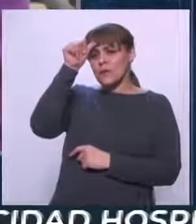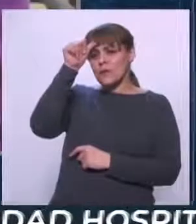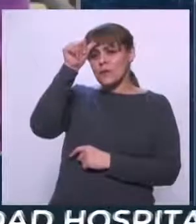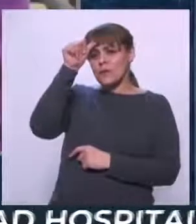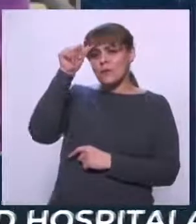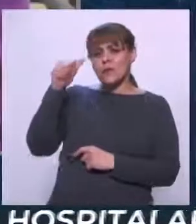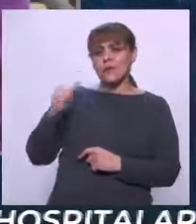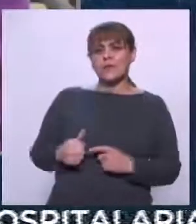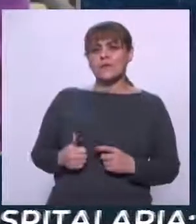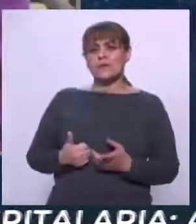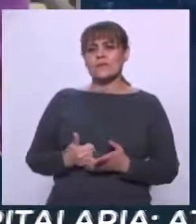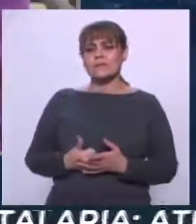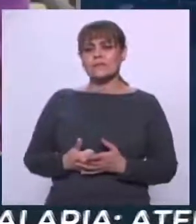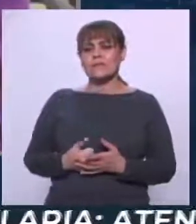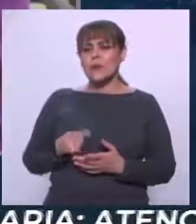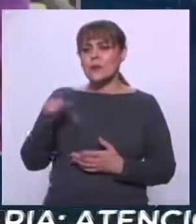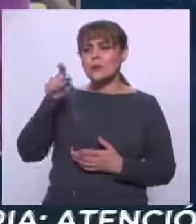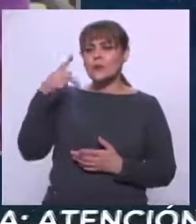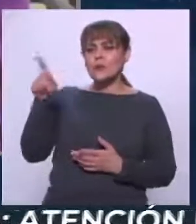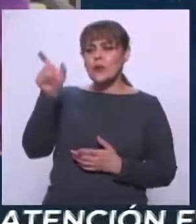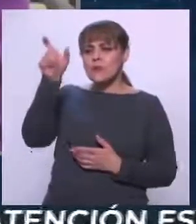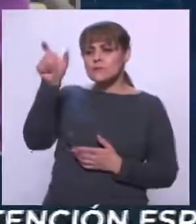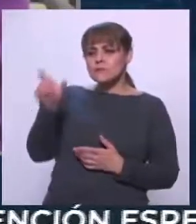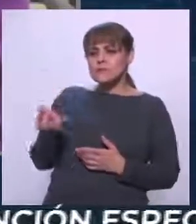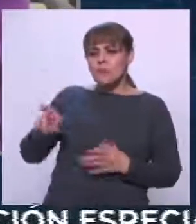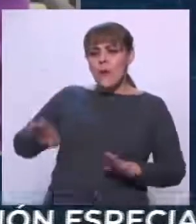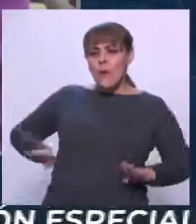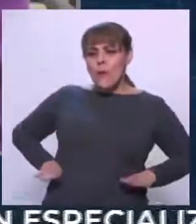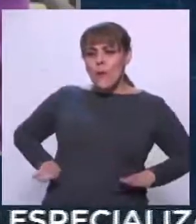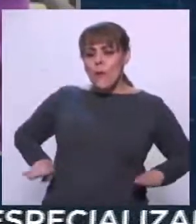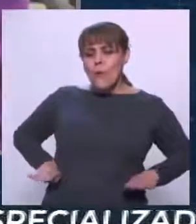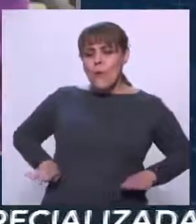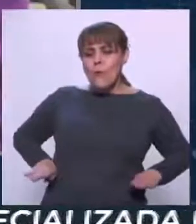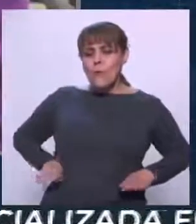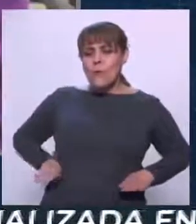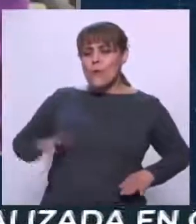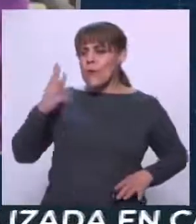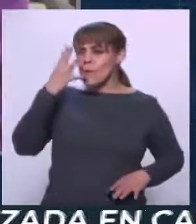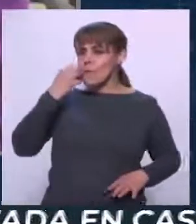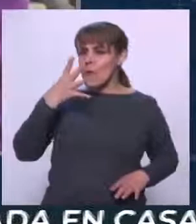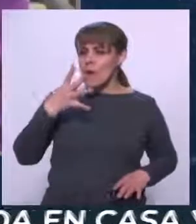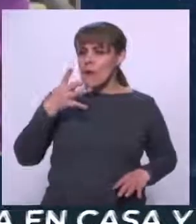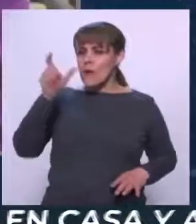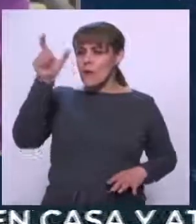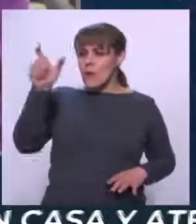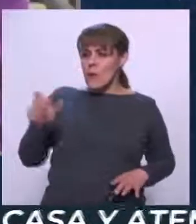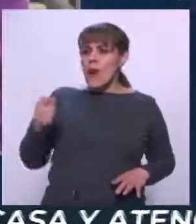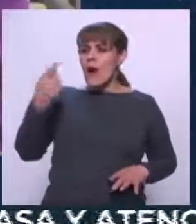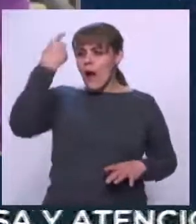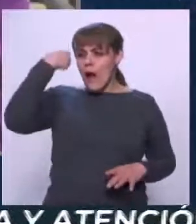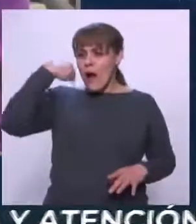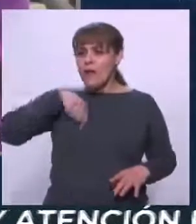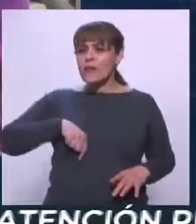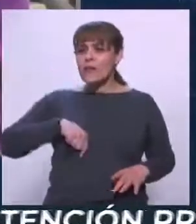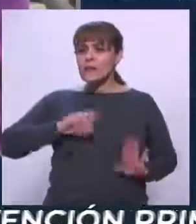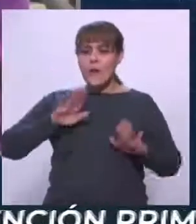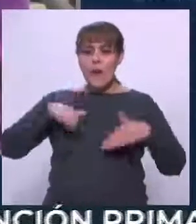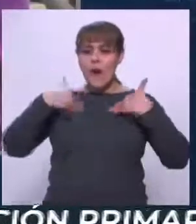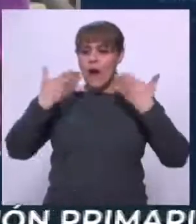además, no solo interior de Evangelina, sino su belleza física. que se ve